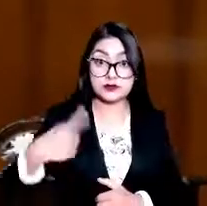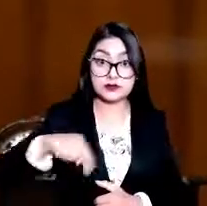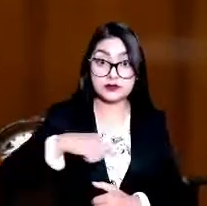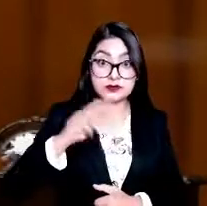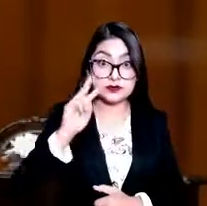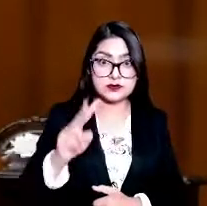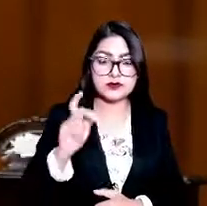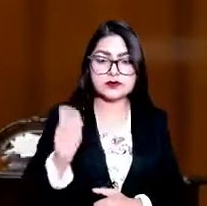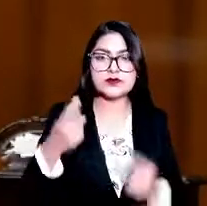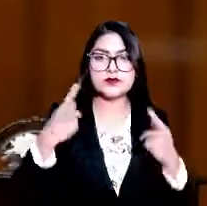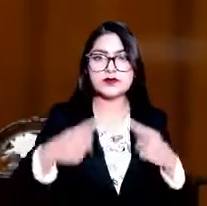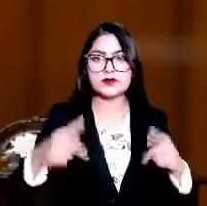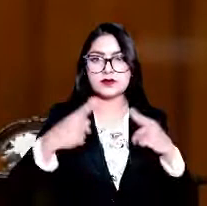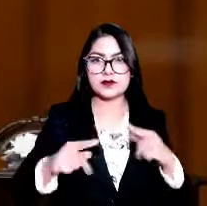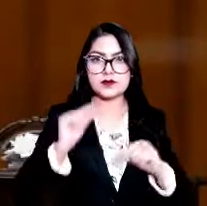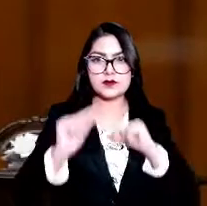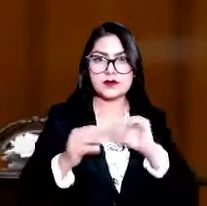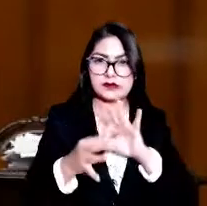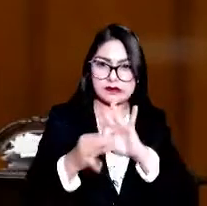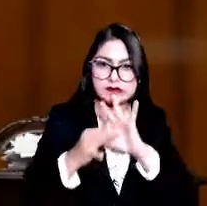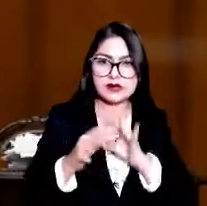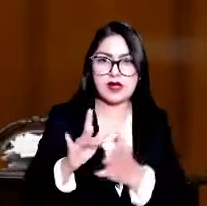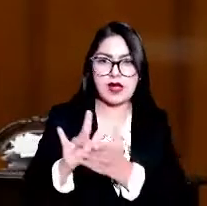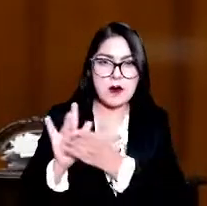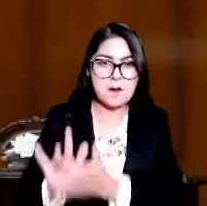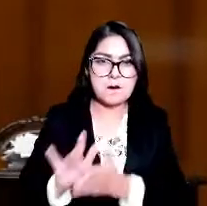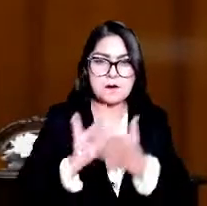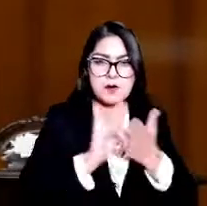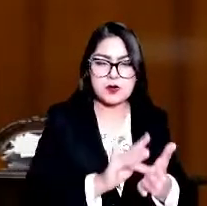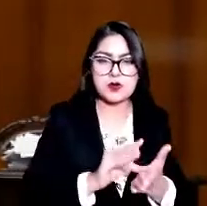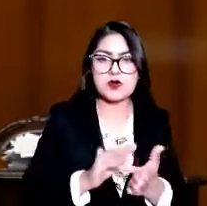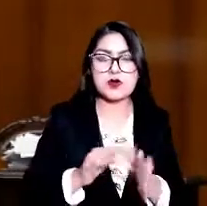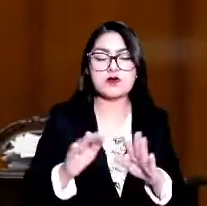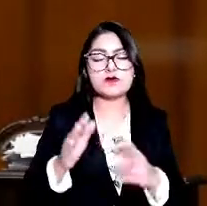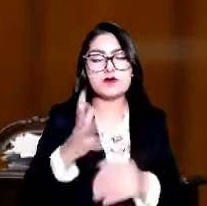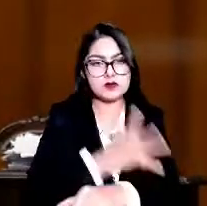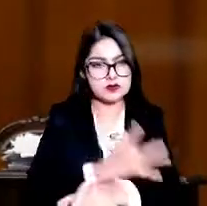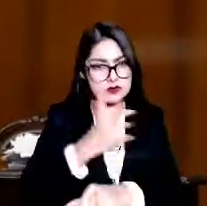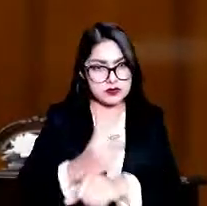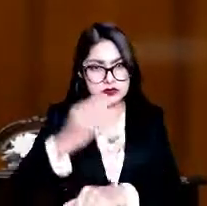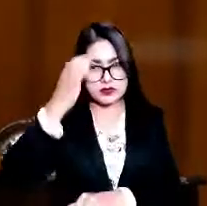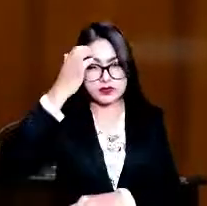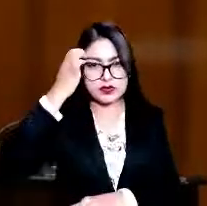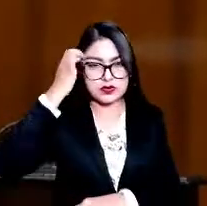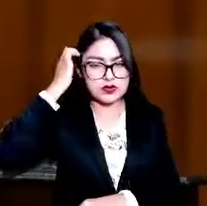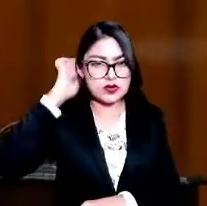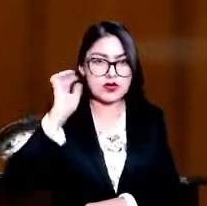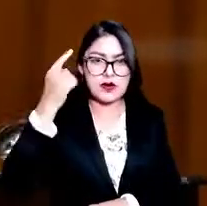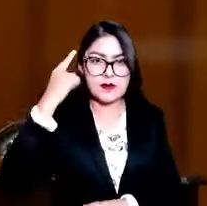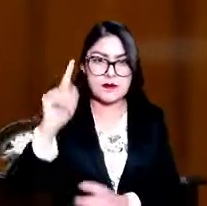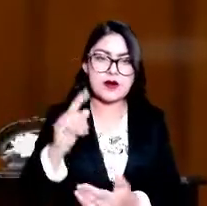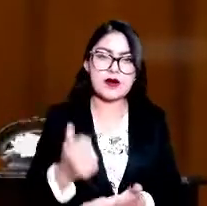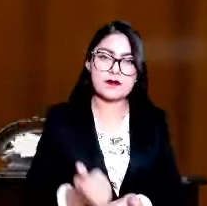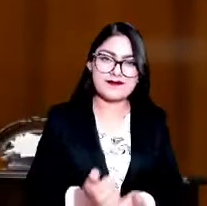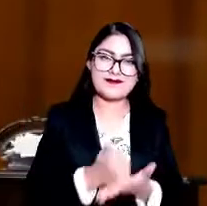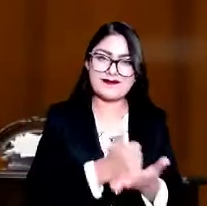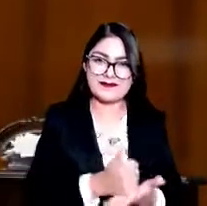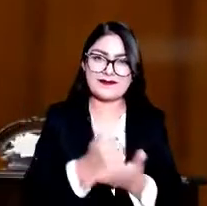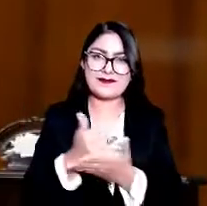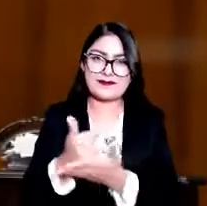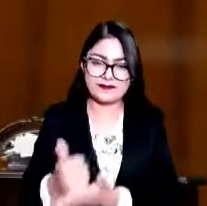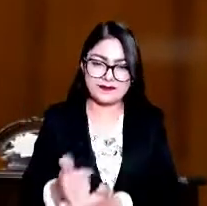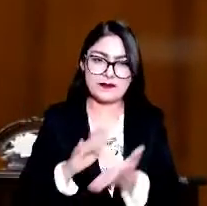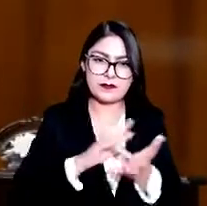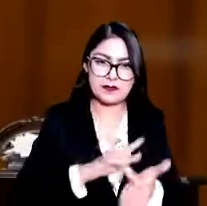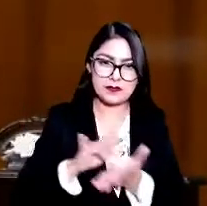unido fuerzas de forma desinteresada para apoyarse mutuamente. Entonces,